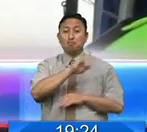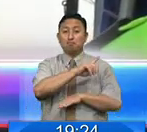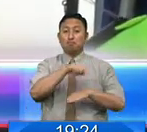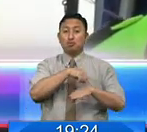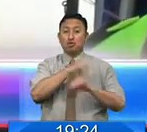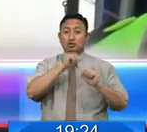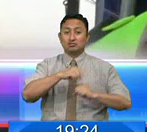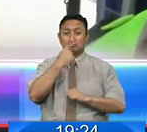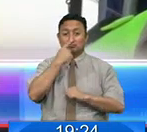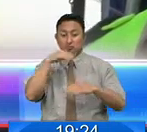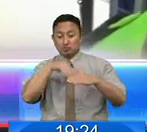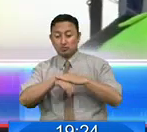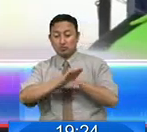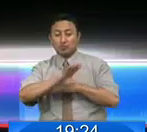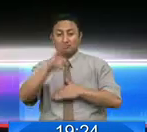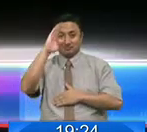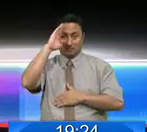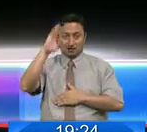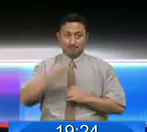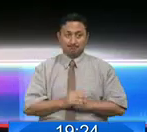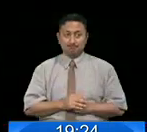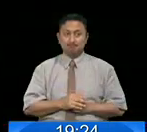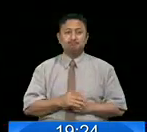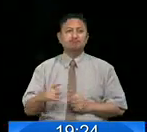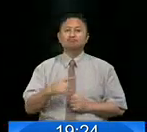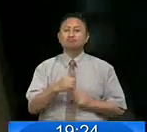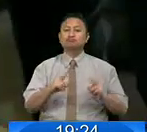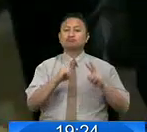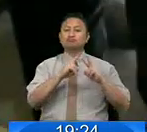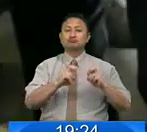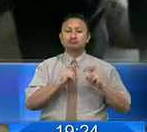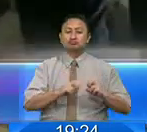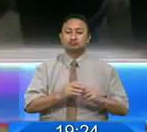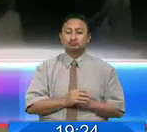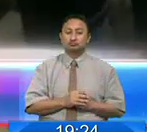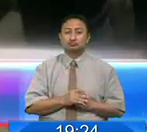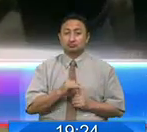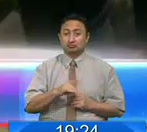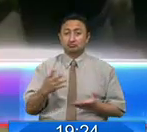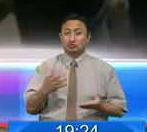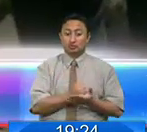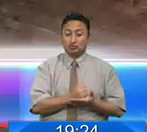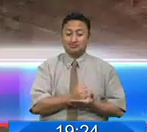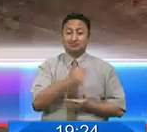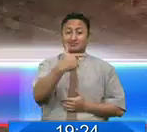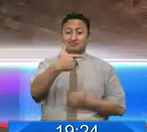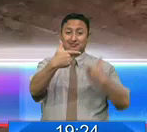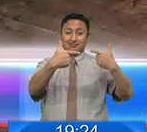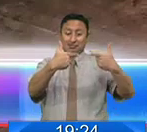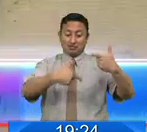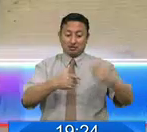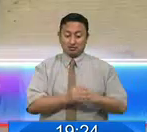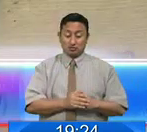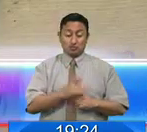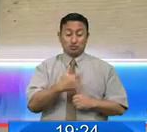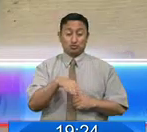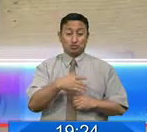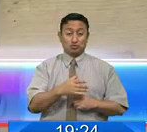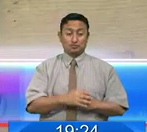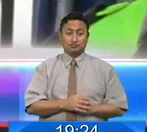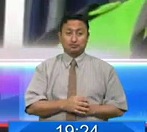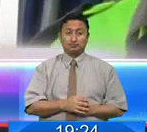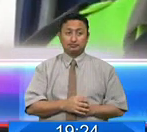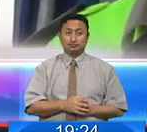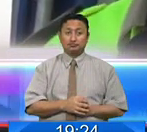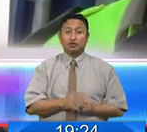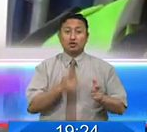de intervención aquí en el cantón que ver el eje investigativo entre otras cosas logró decomisar armas de fuego de grueso calibre con